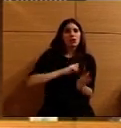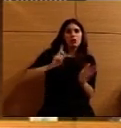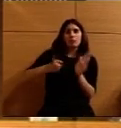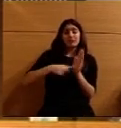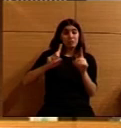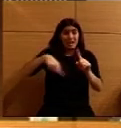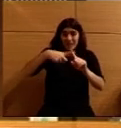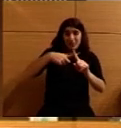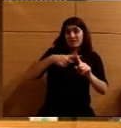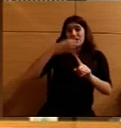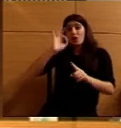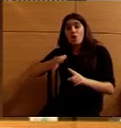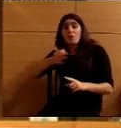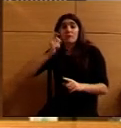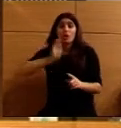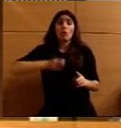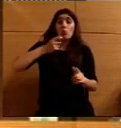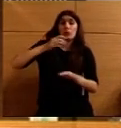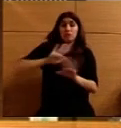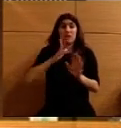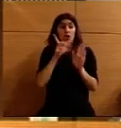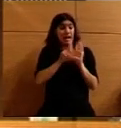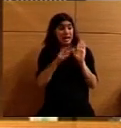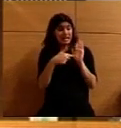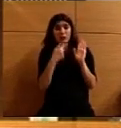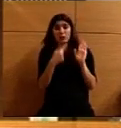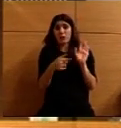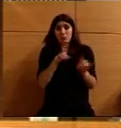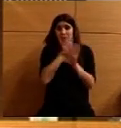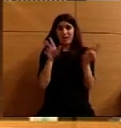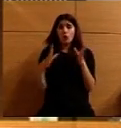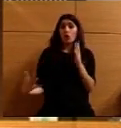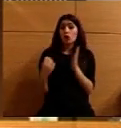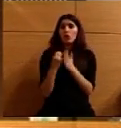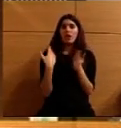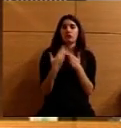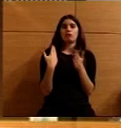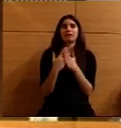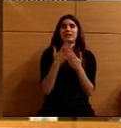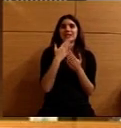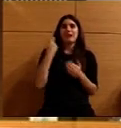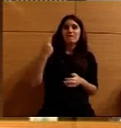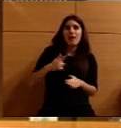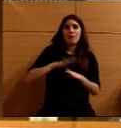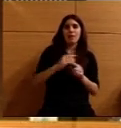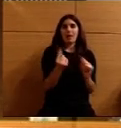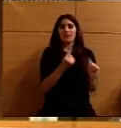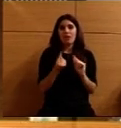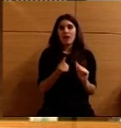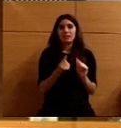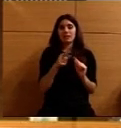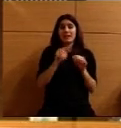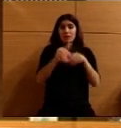que no solo jurisprudencia, es que la ley lo recoge, que toda la documentación que sirva para el debate y, en su